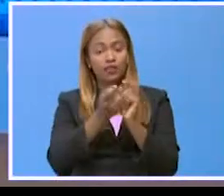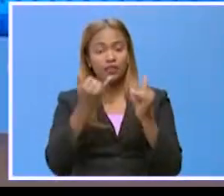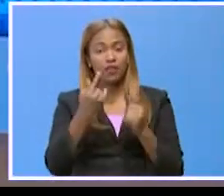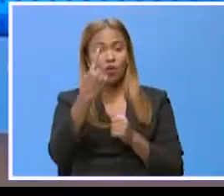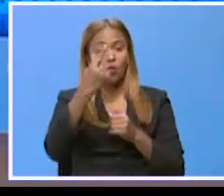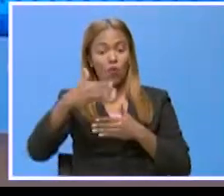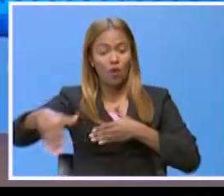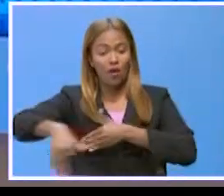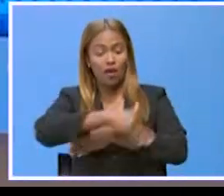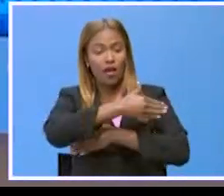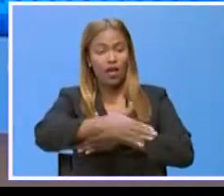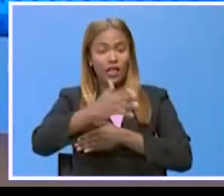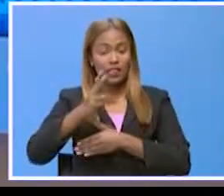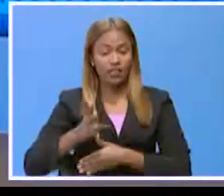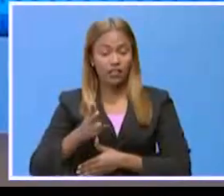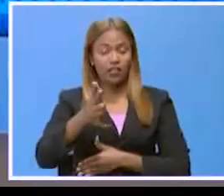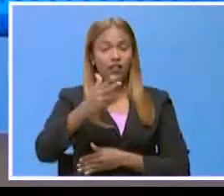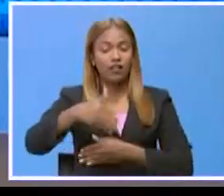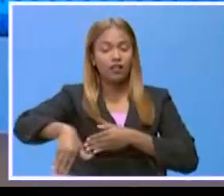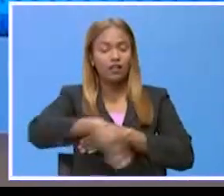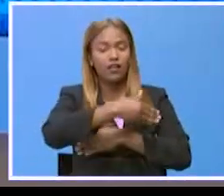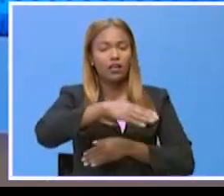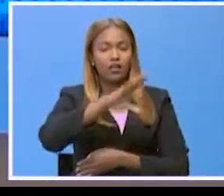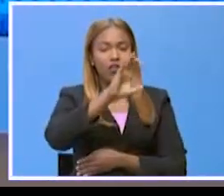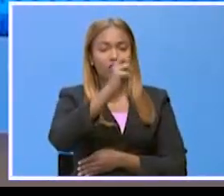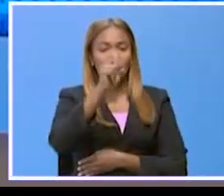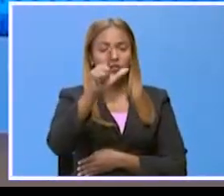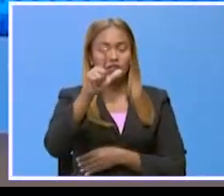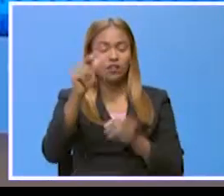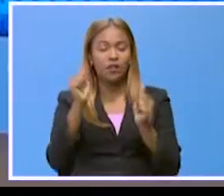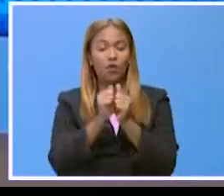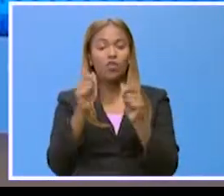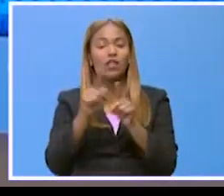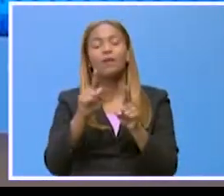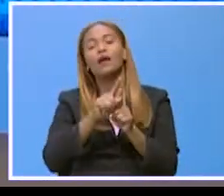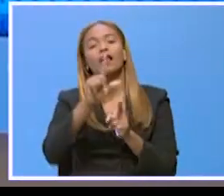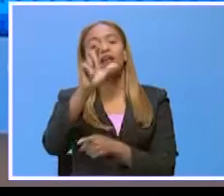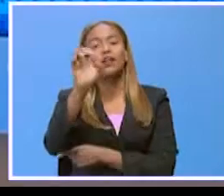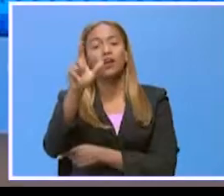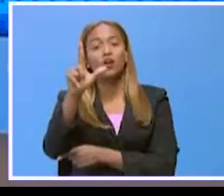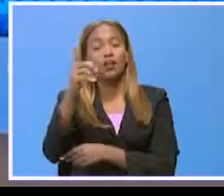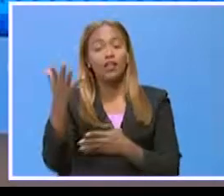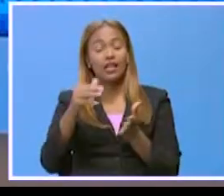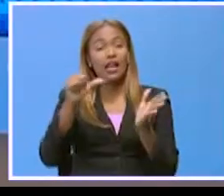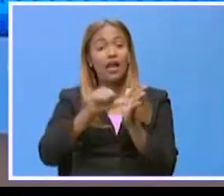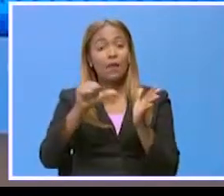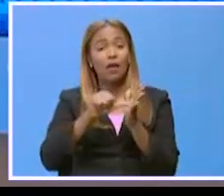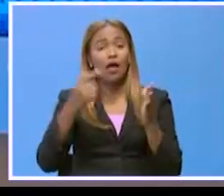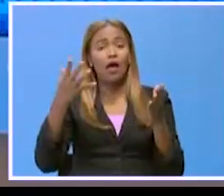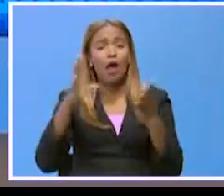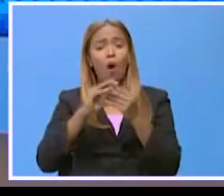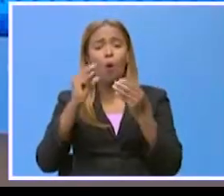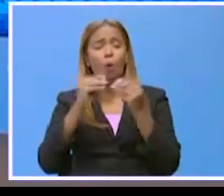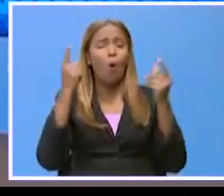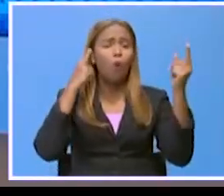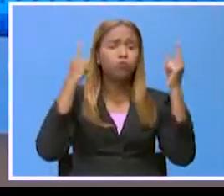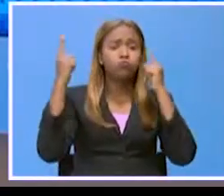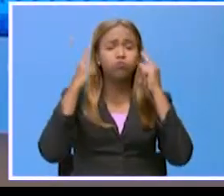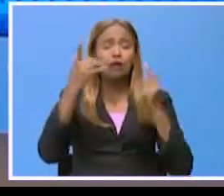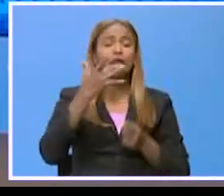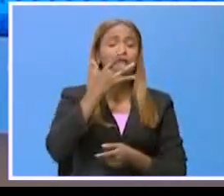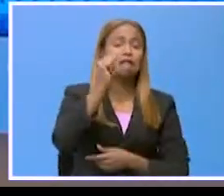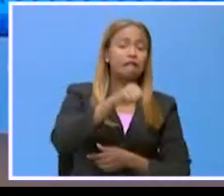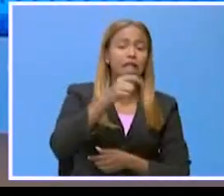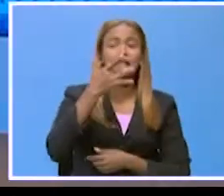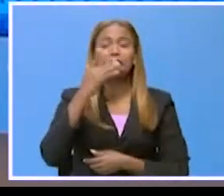vía las avenidas winston churchill y abraham lincoln de esta capital que tantos comentarios a favor y en contra ha